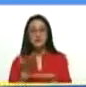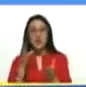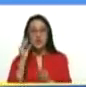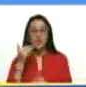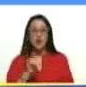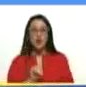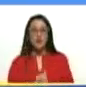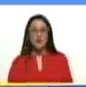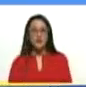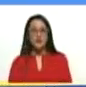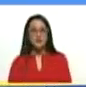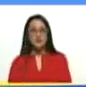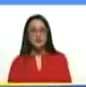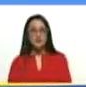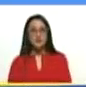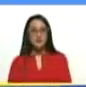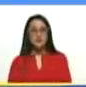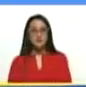tenemos.